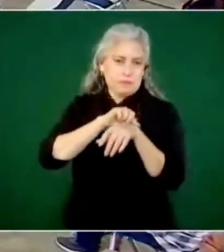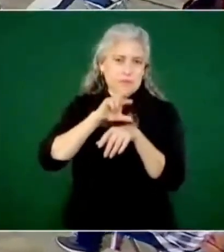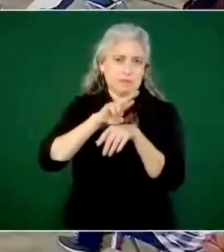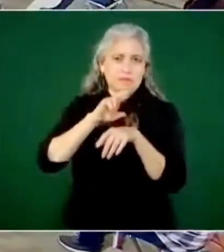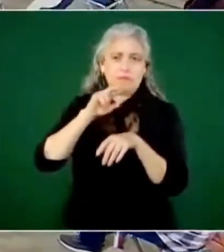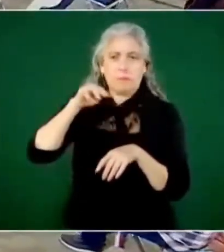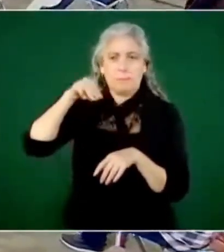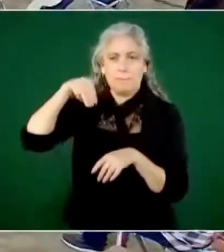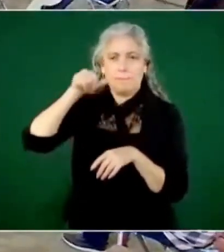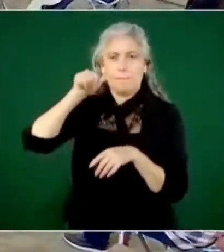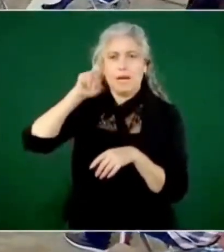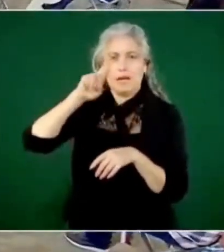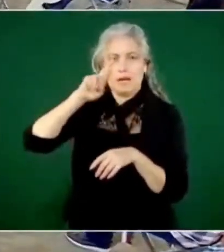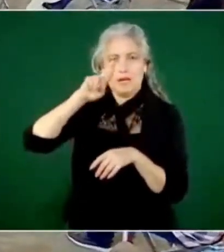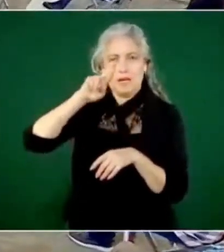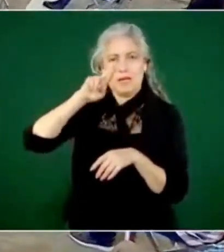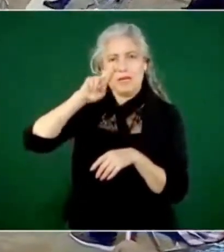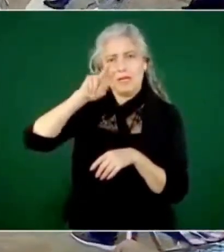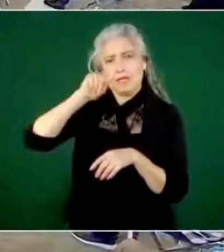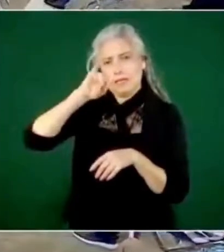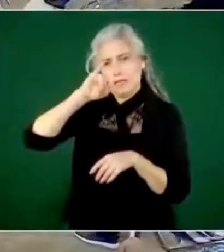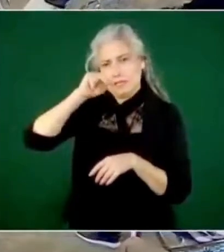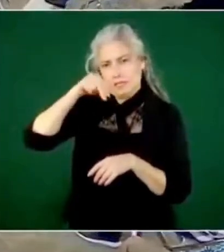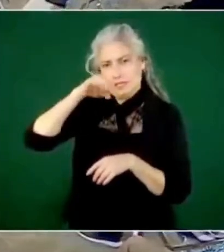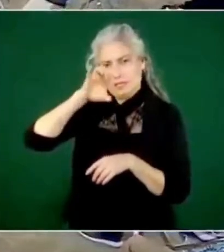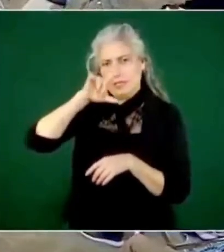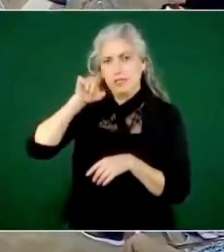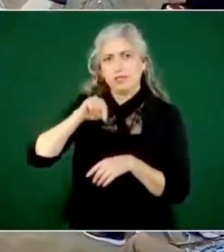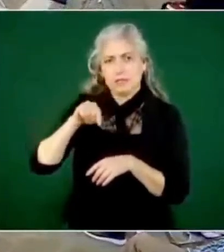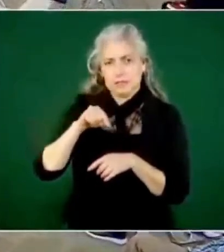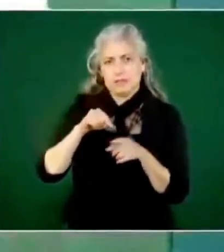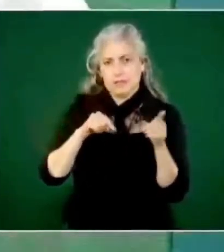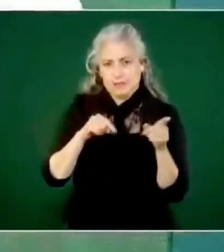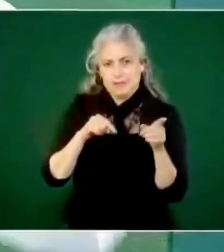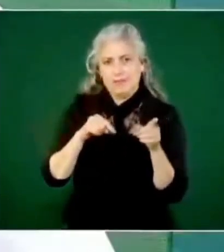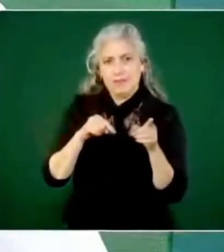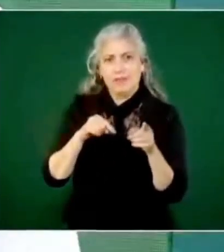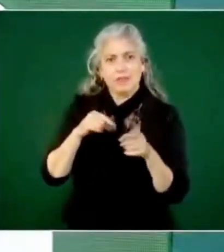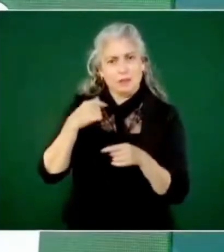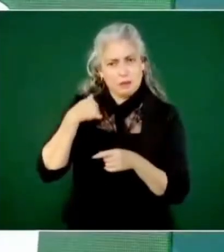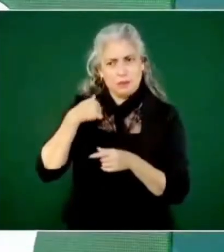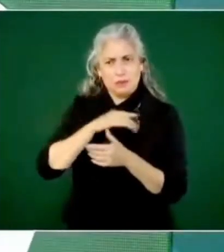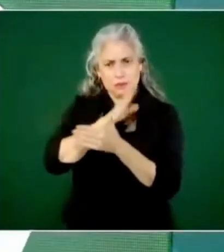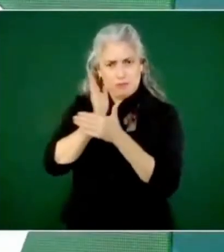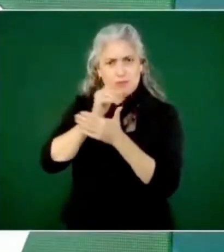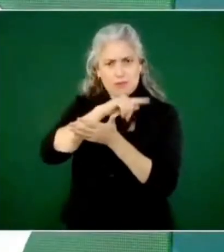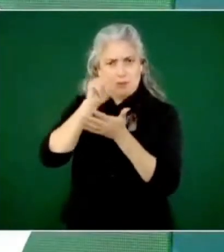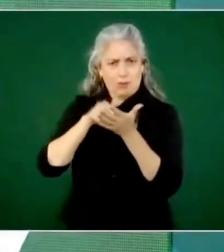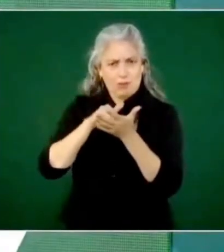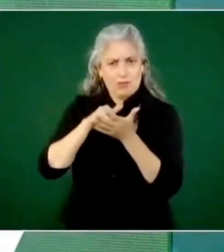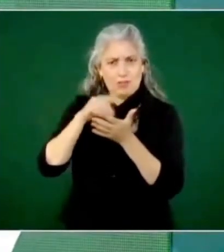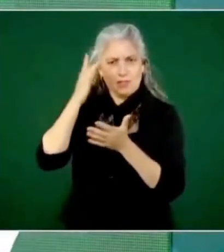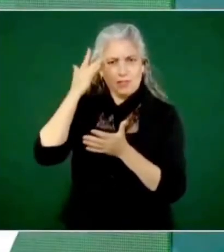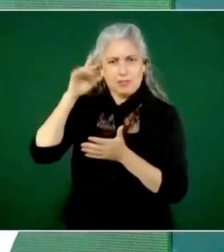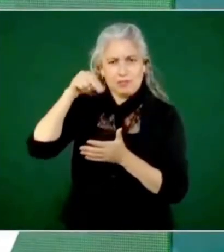Sí, y me dio muchísimo gusto que la calle principal lleve el nombre